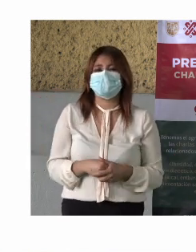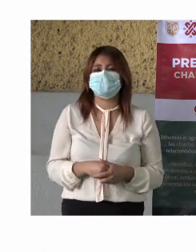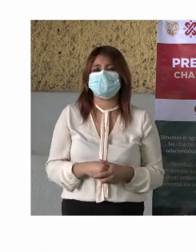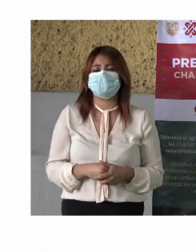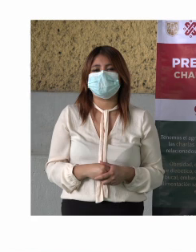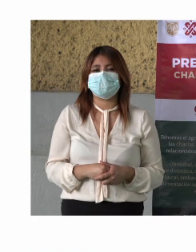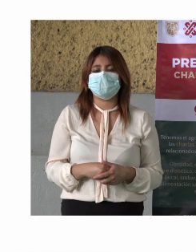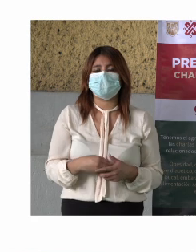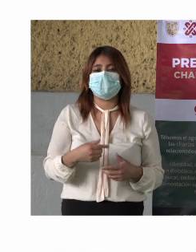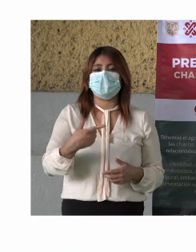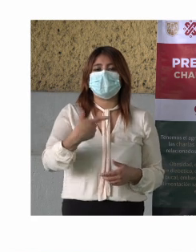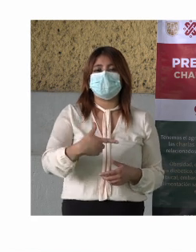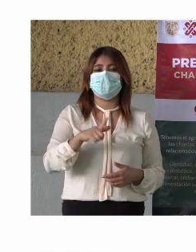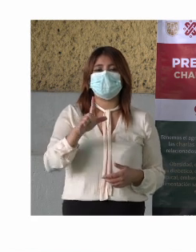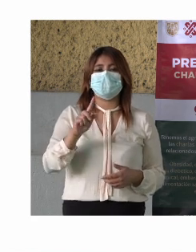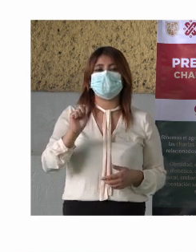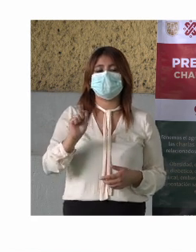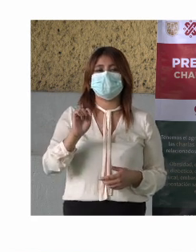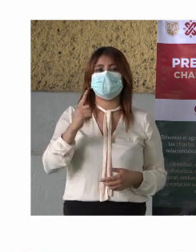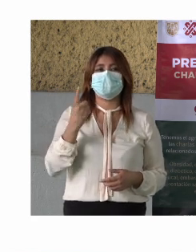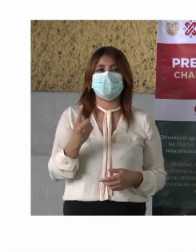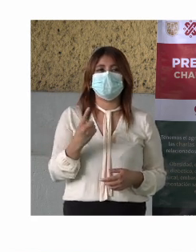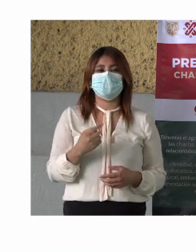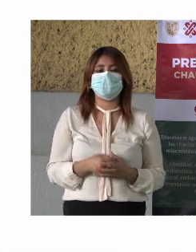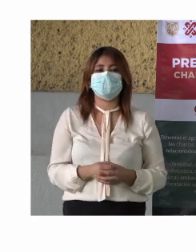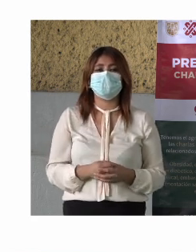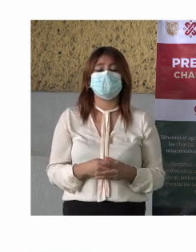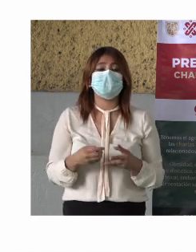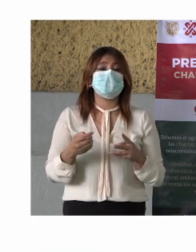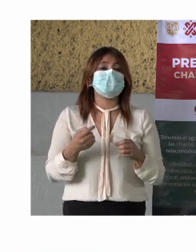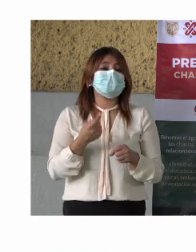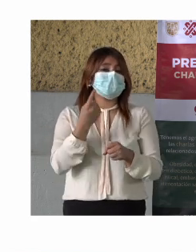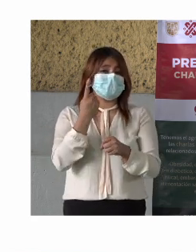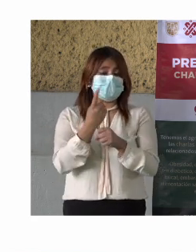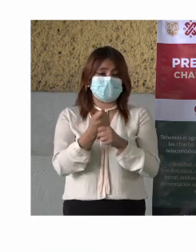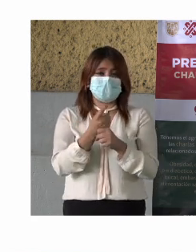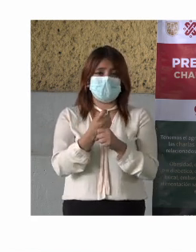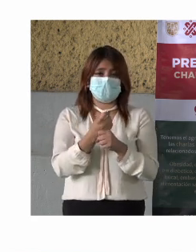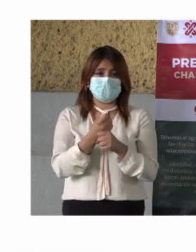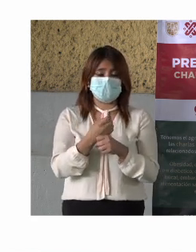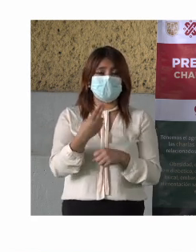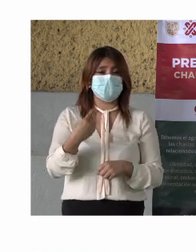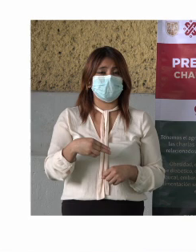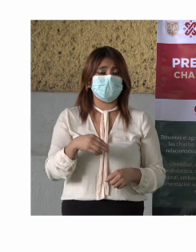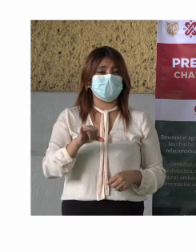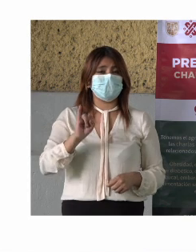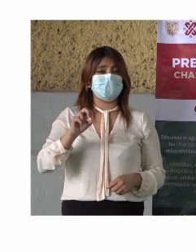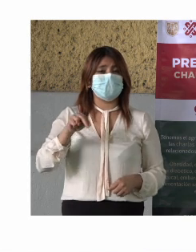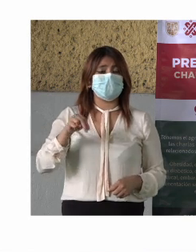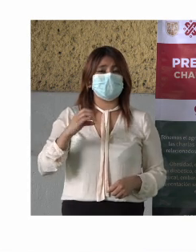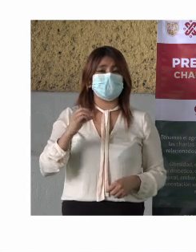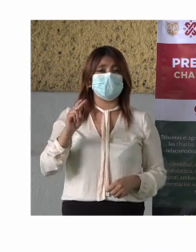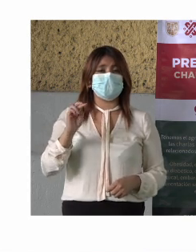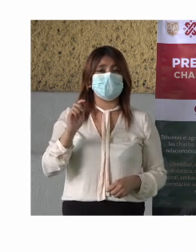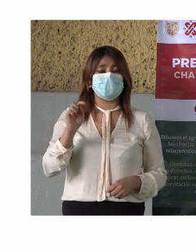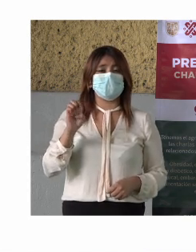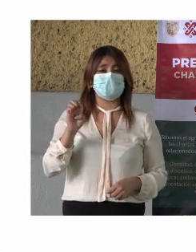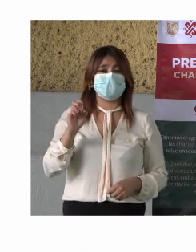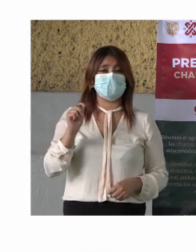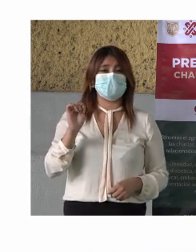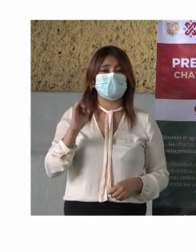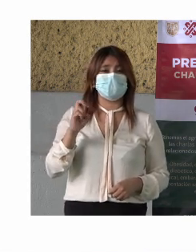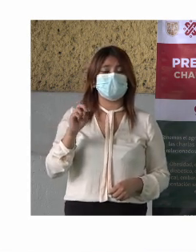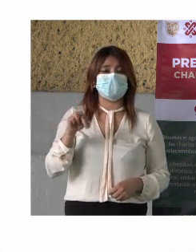justamente GLP-1 es una de nuestras principales incretinas que se liberan a partir del intestino.